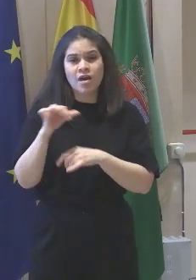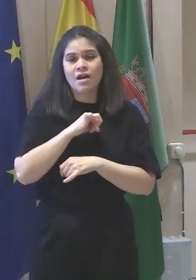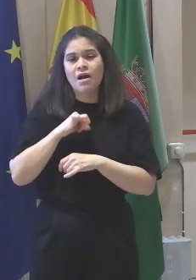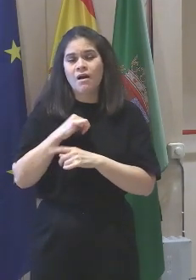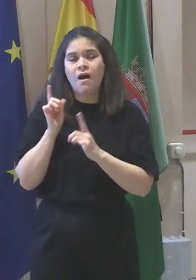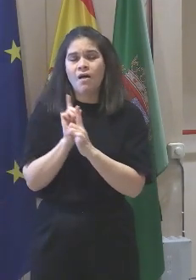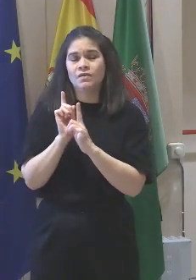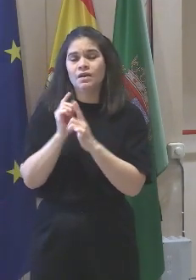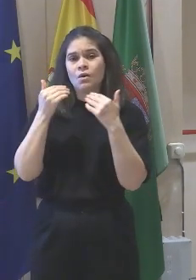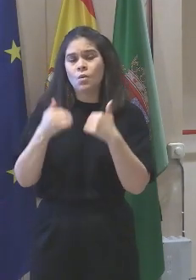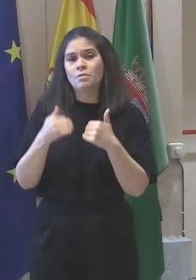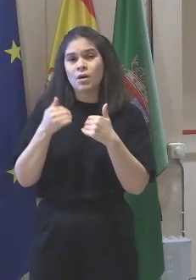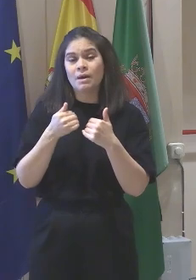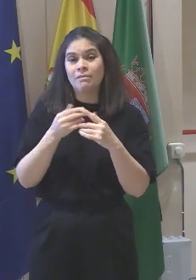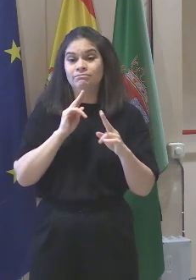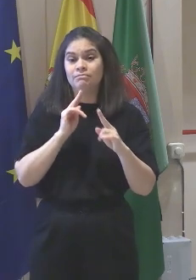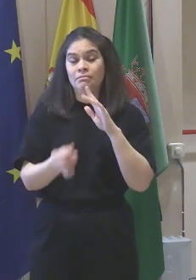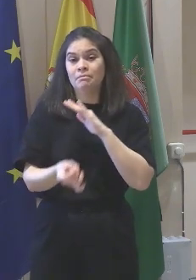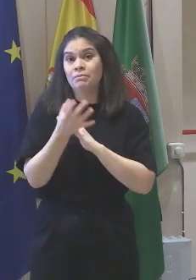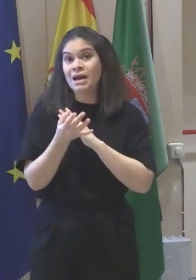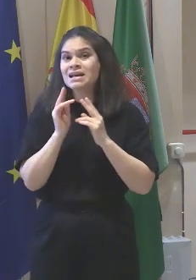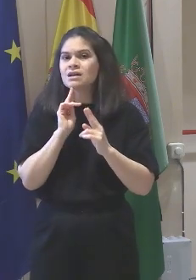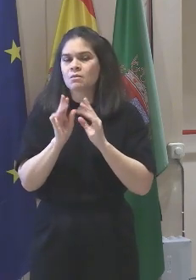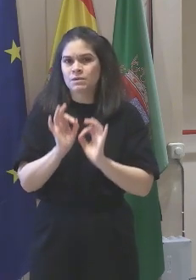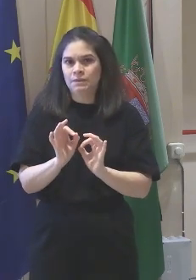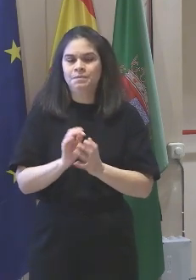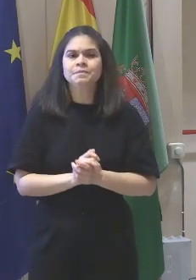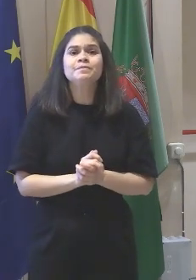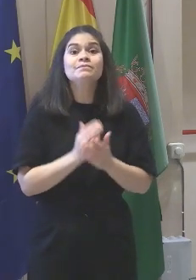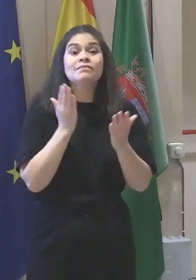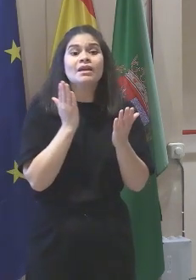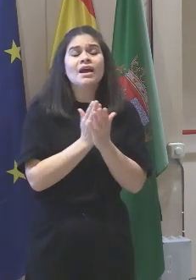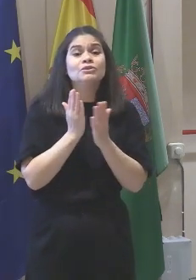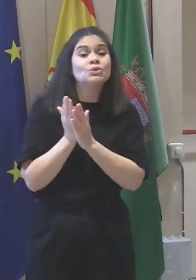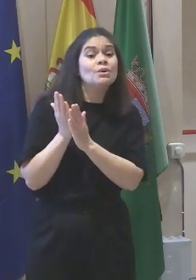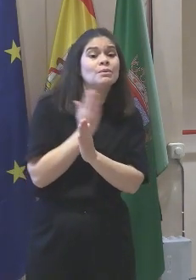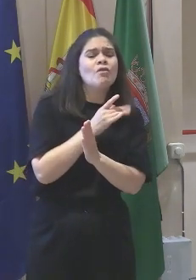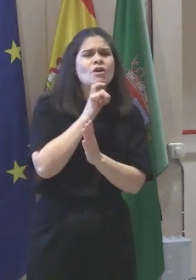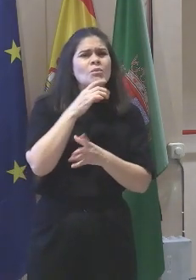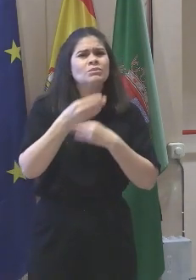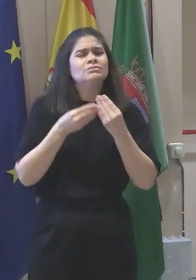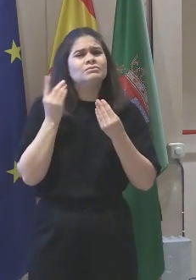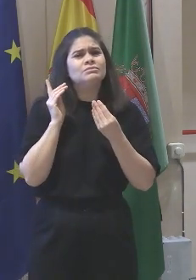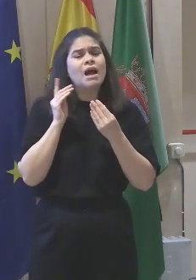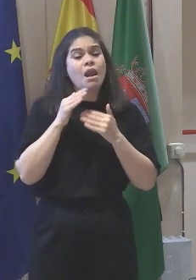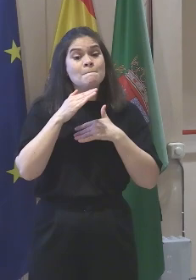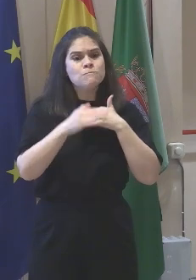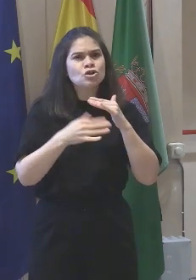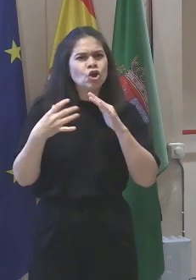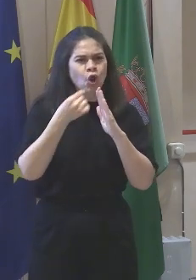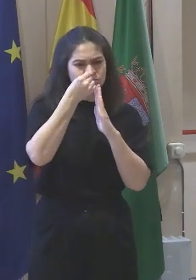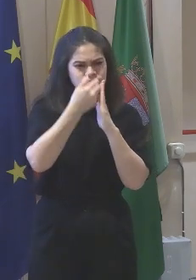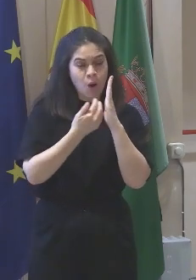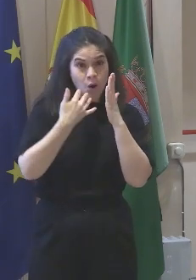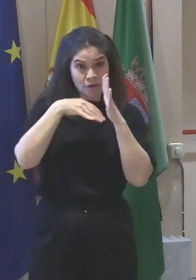generar esa respuesta mantenida. El estudio de cómo es este proceso, de todos los puntos implicados, pues es